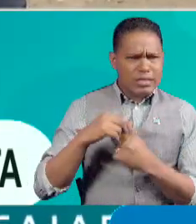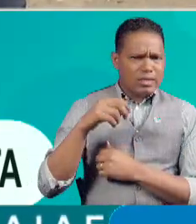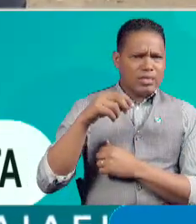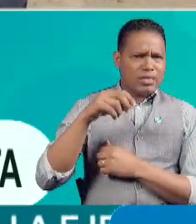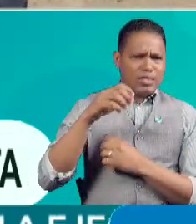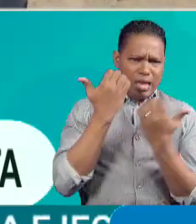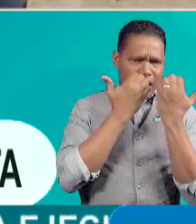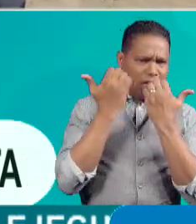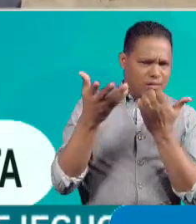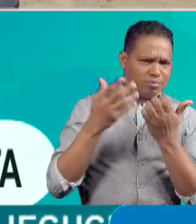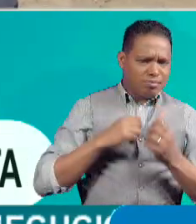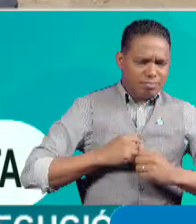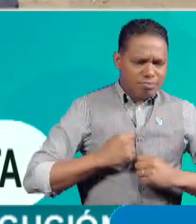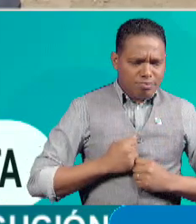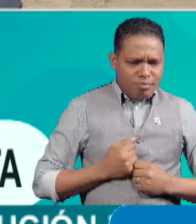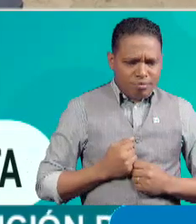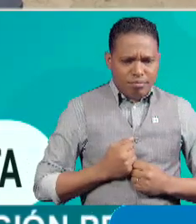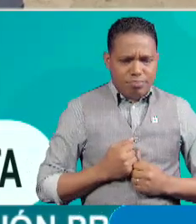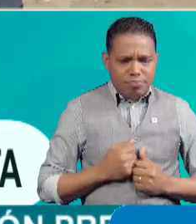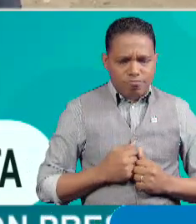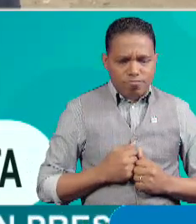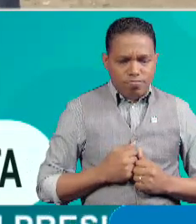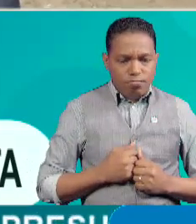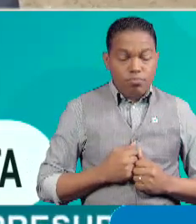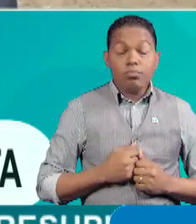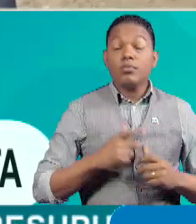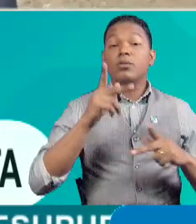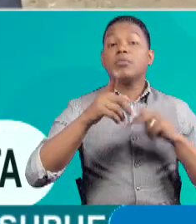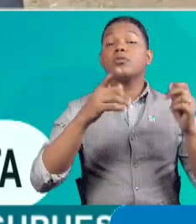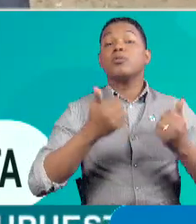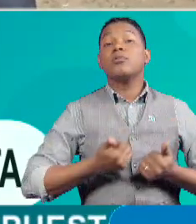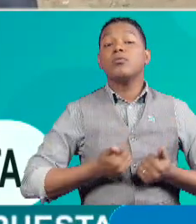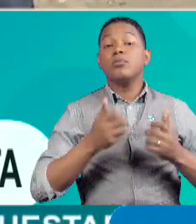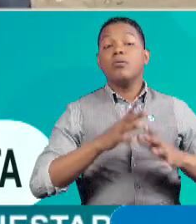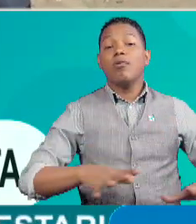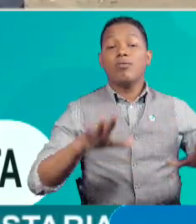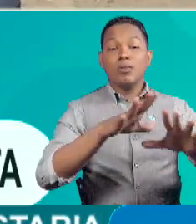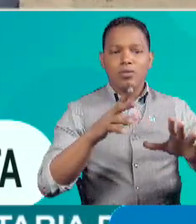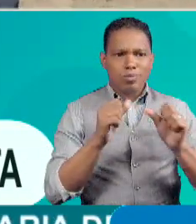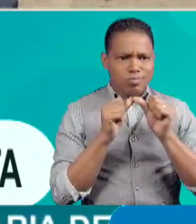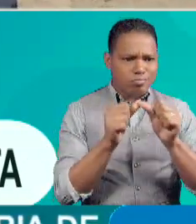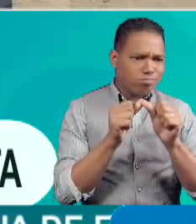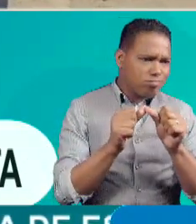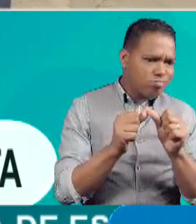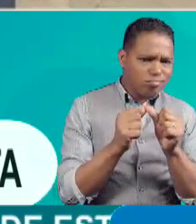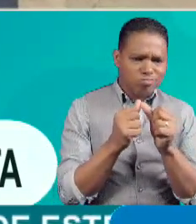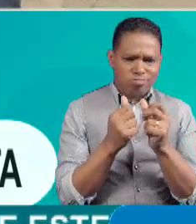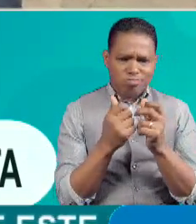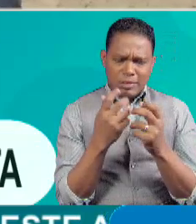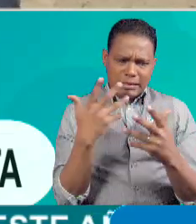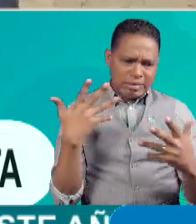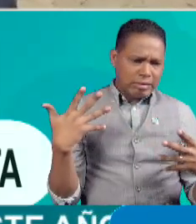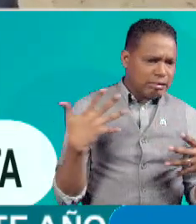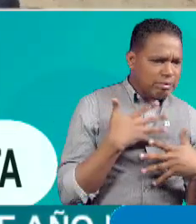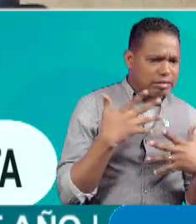de Haina también los residentes continúan atemorizados por la situación en la que se